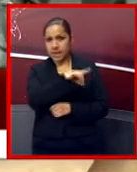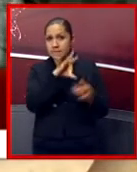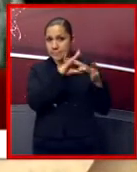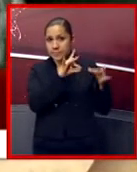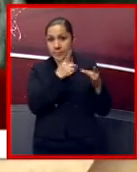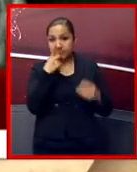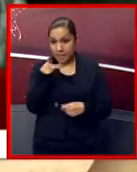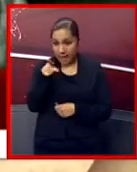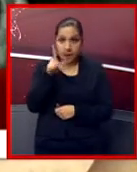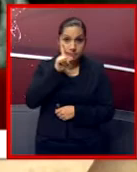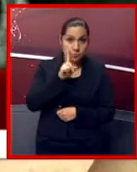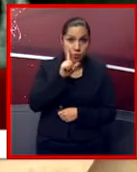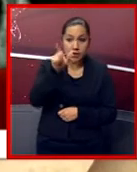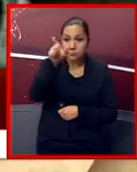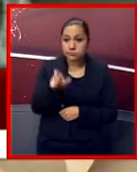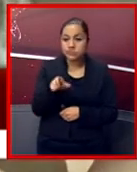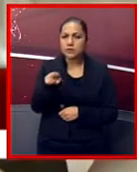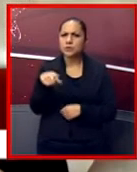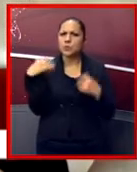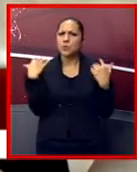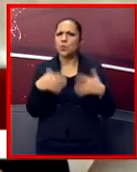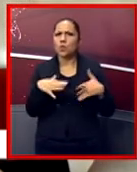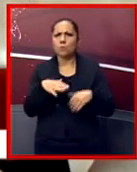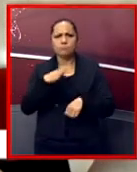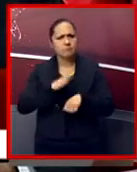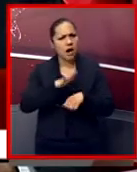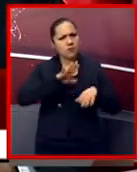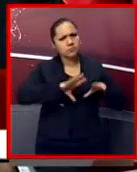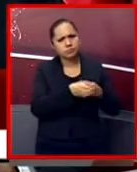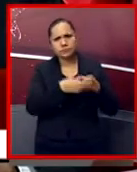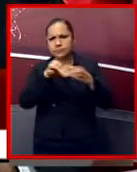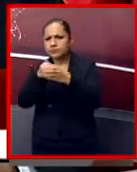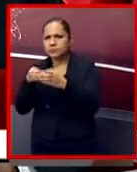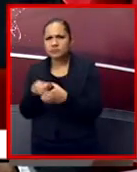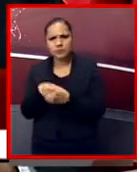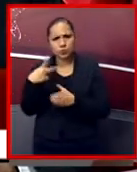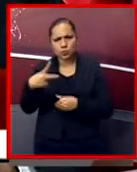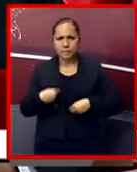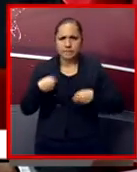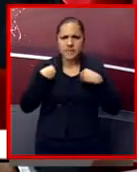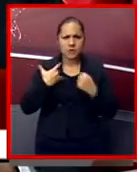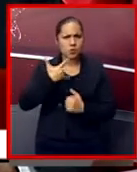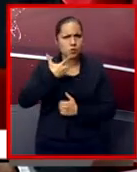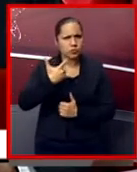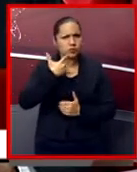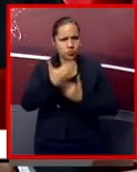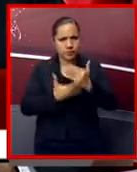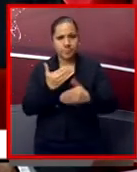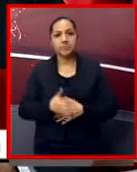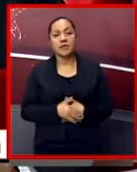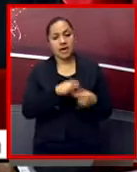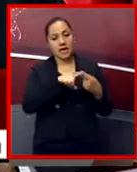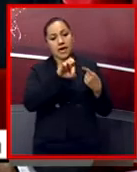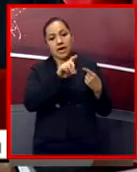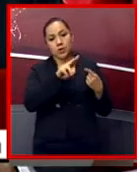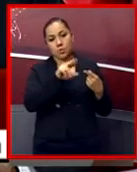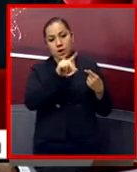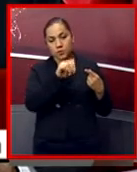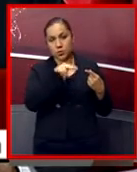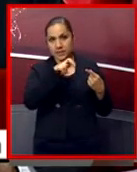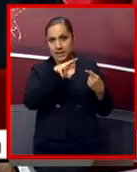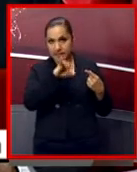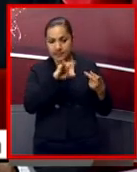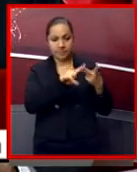diplomática a una luchadora desde las instituciones. Tanto Eduardo Neri como Rosario Green ocupan un lugar